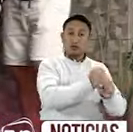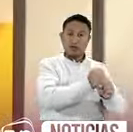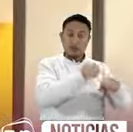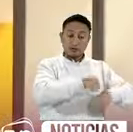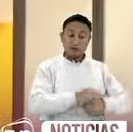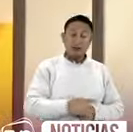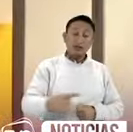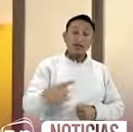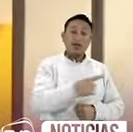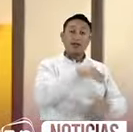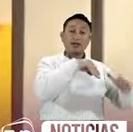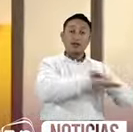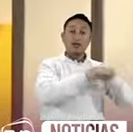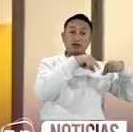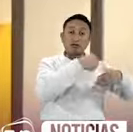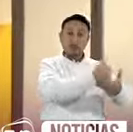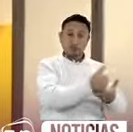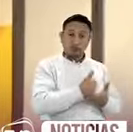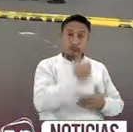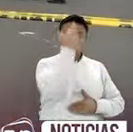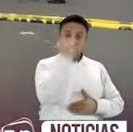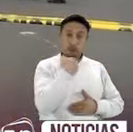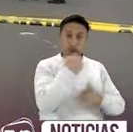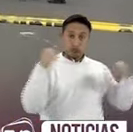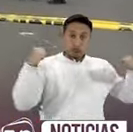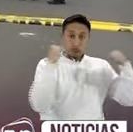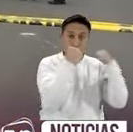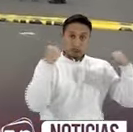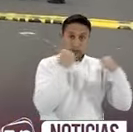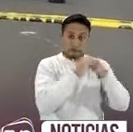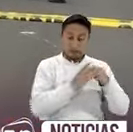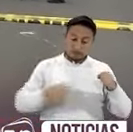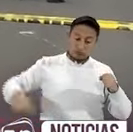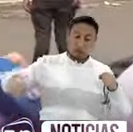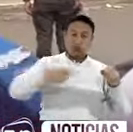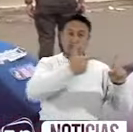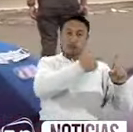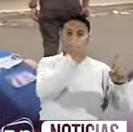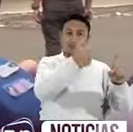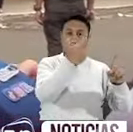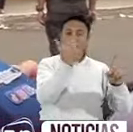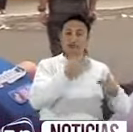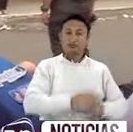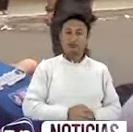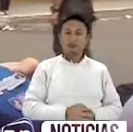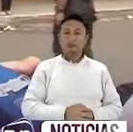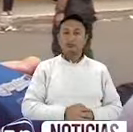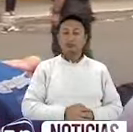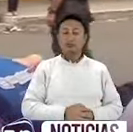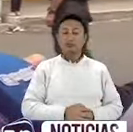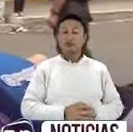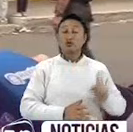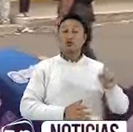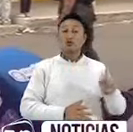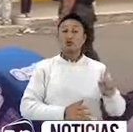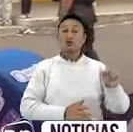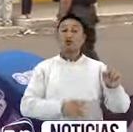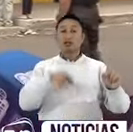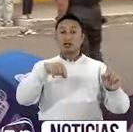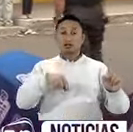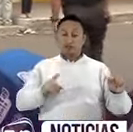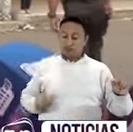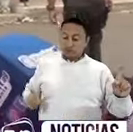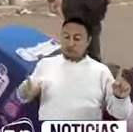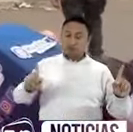ejecutado a balas dentro de un consultorio de rehabilitación física ubicado en el centro de Manta. Aparentemente una persona a bordo de una